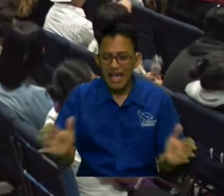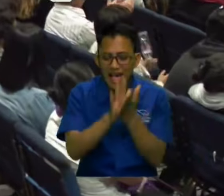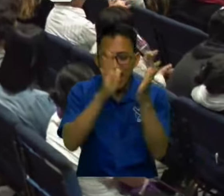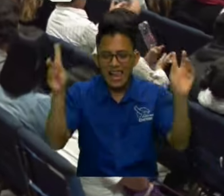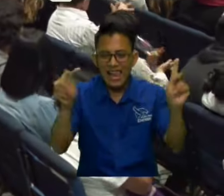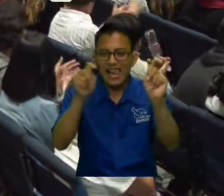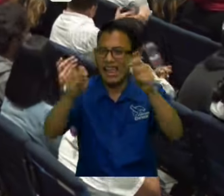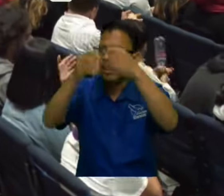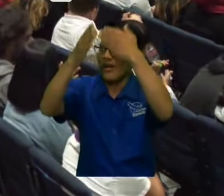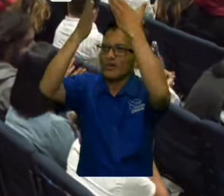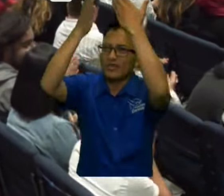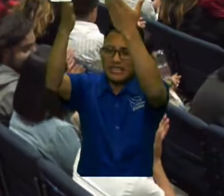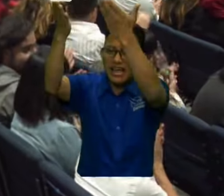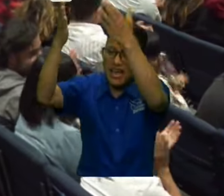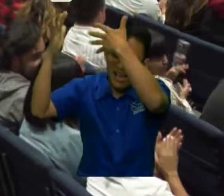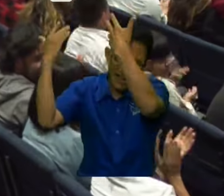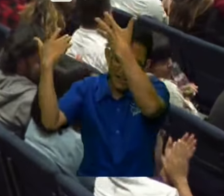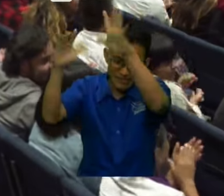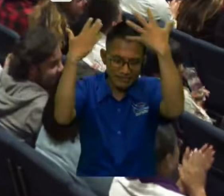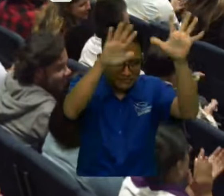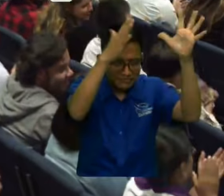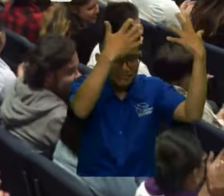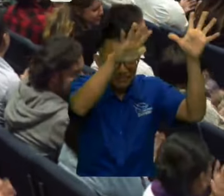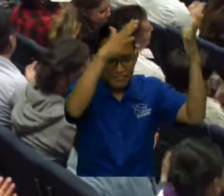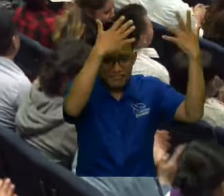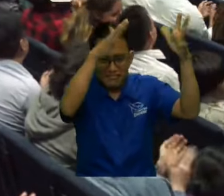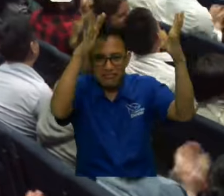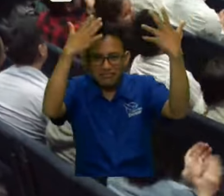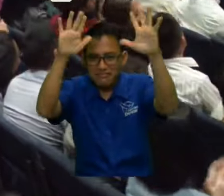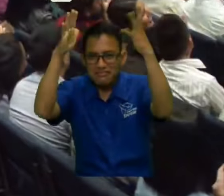¡Aleluya! ¡Denle un aplauso! ¿Ya vio que nadie se dio